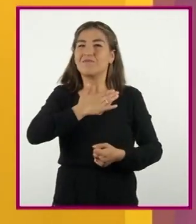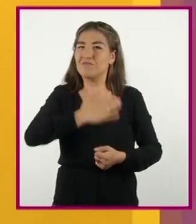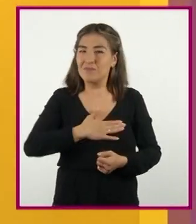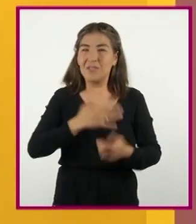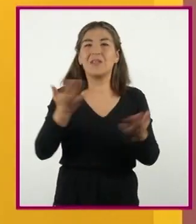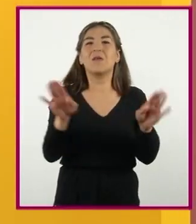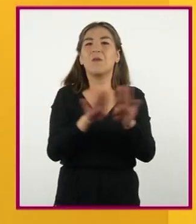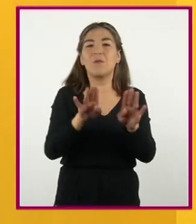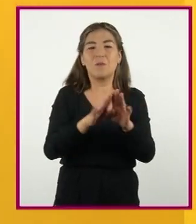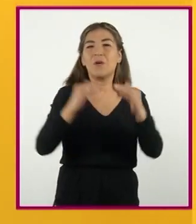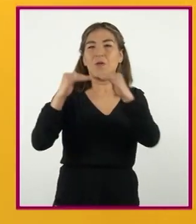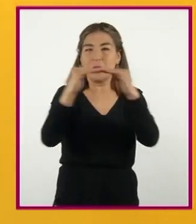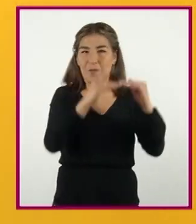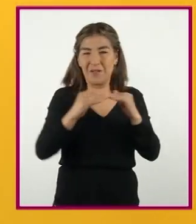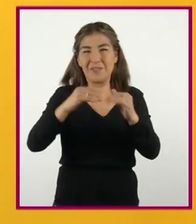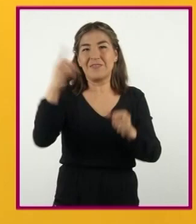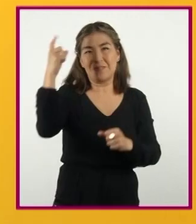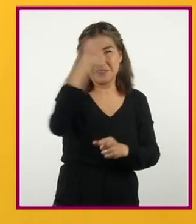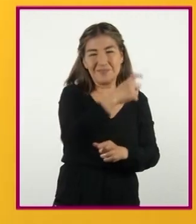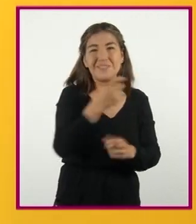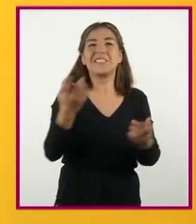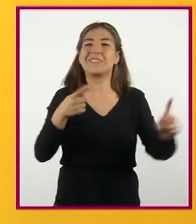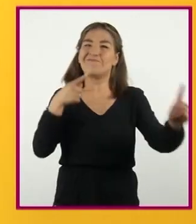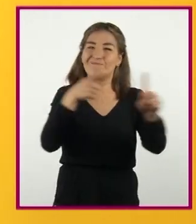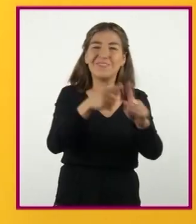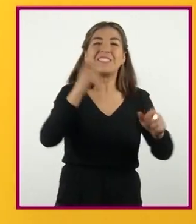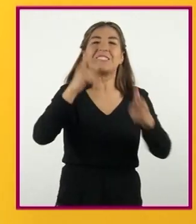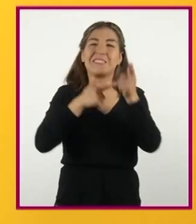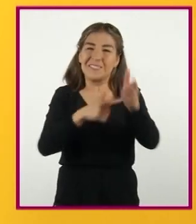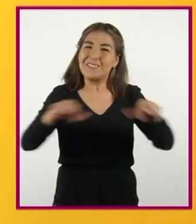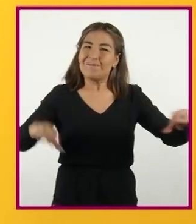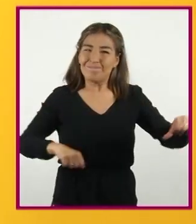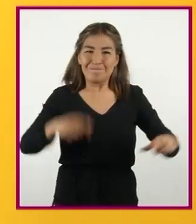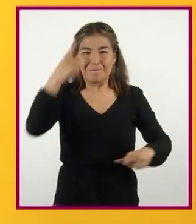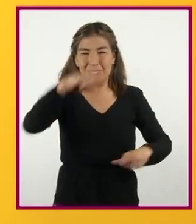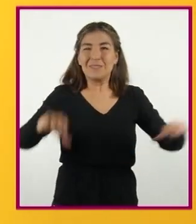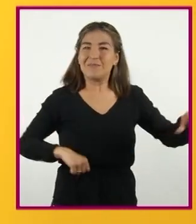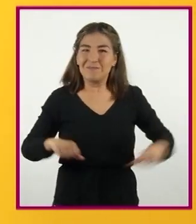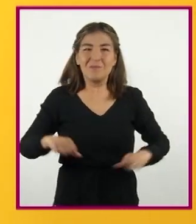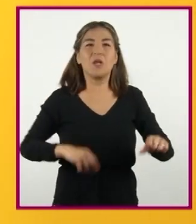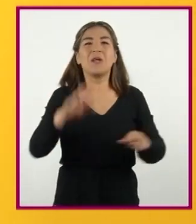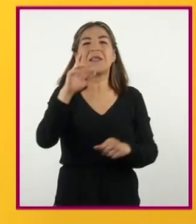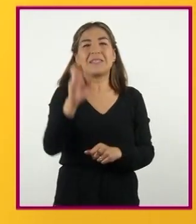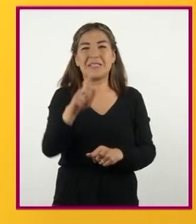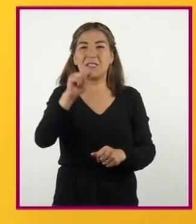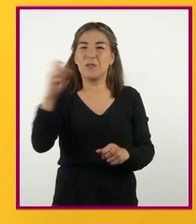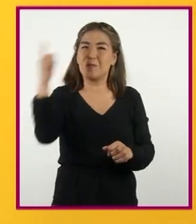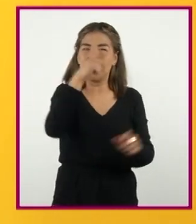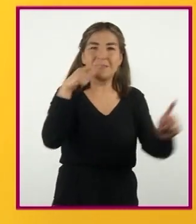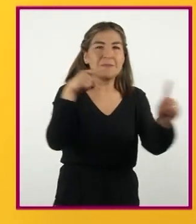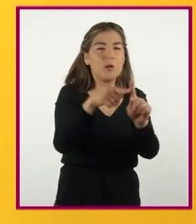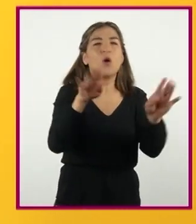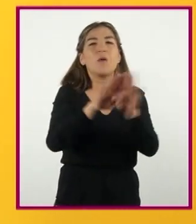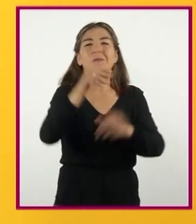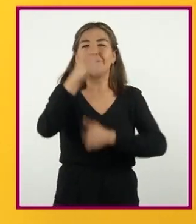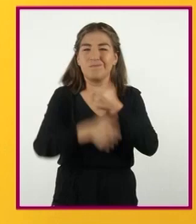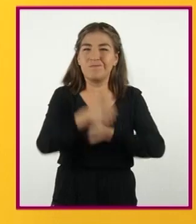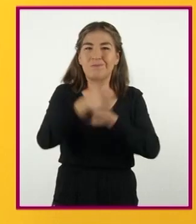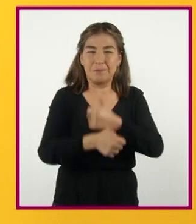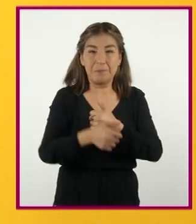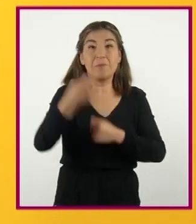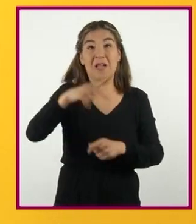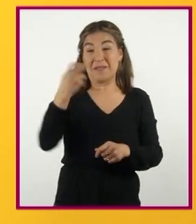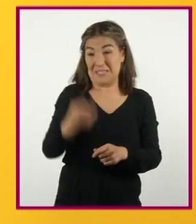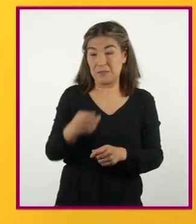retos que enfrentar. Como bien se señaló en este segmento, a pesar de esas diferencias, las poblaciones